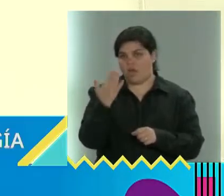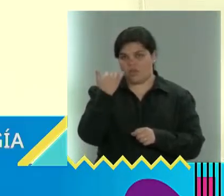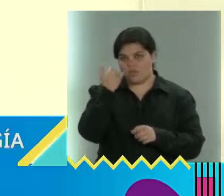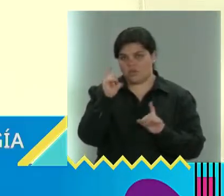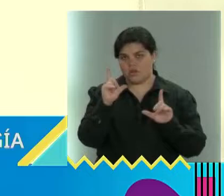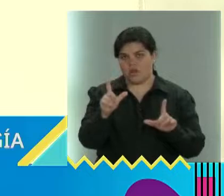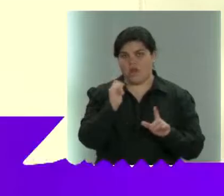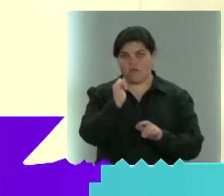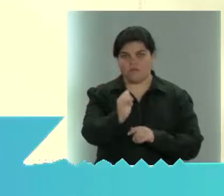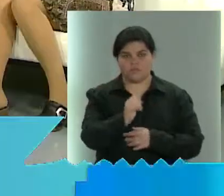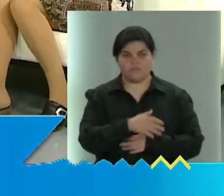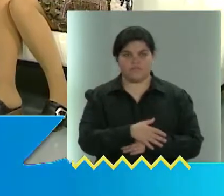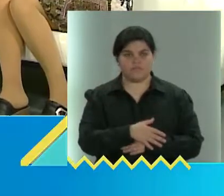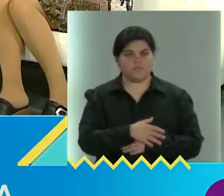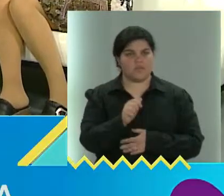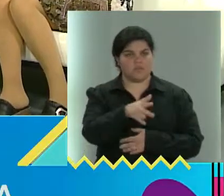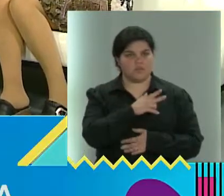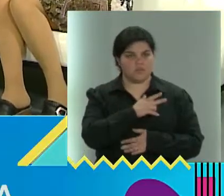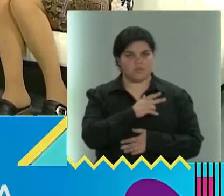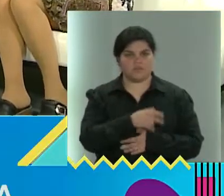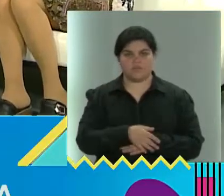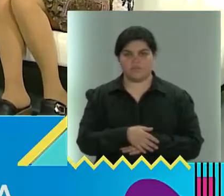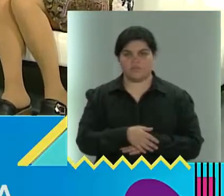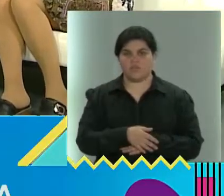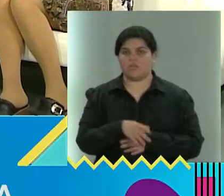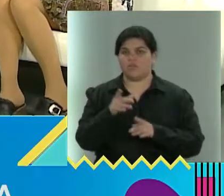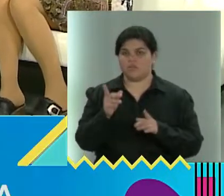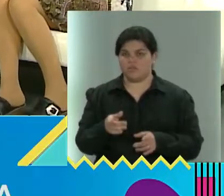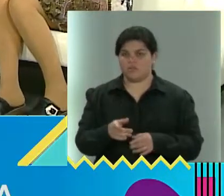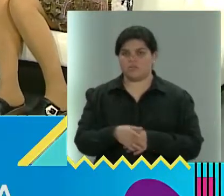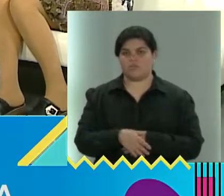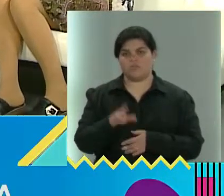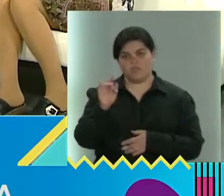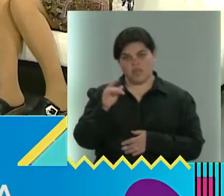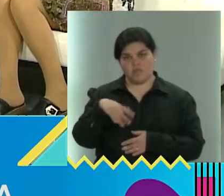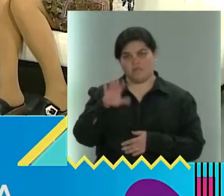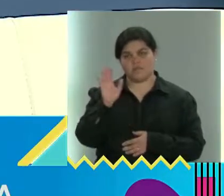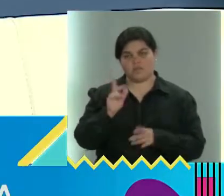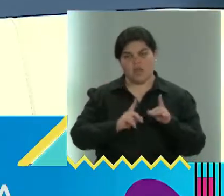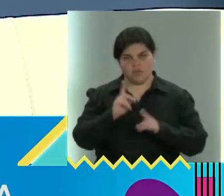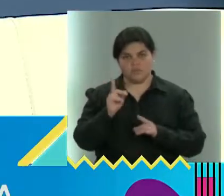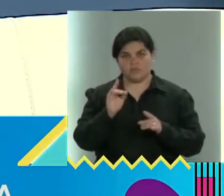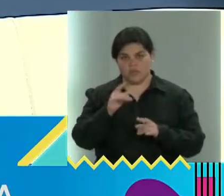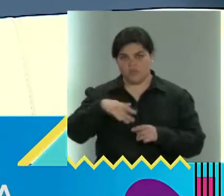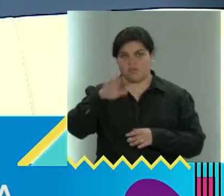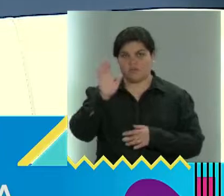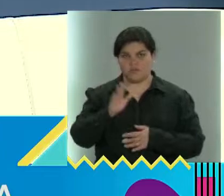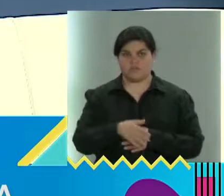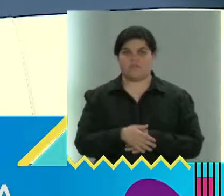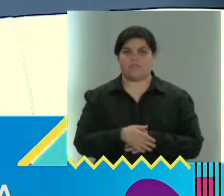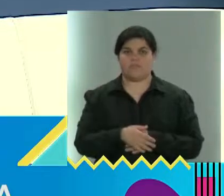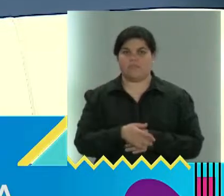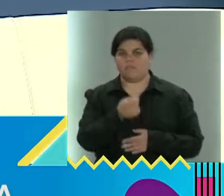Bien, Emma, ¿querés agregar? Yo creo que se hacen también a lo mejor un poquito más complejos determinadas tareas. Por